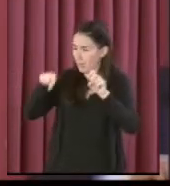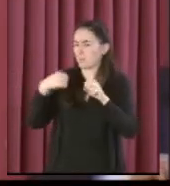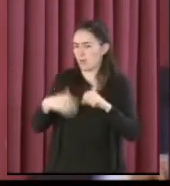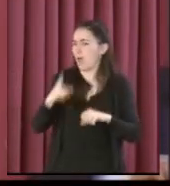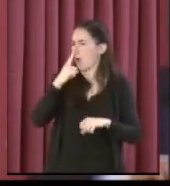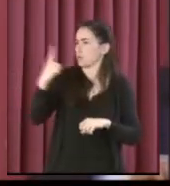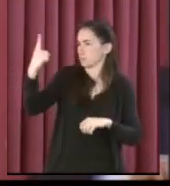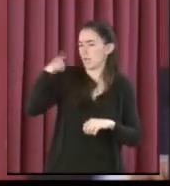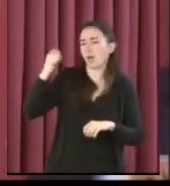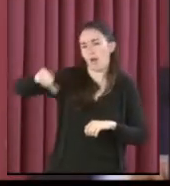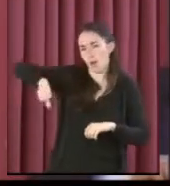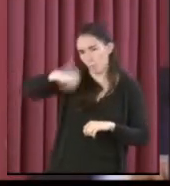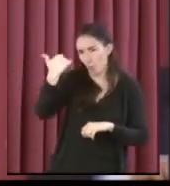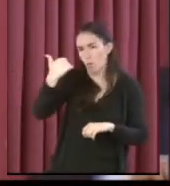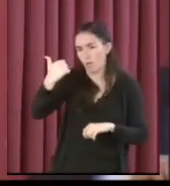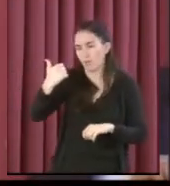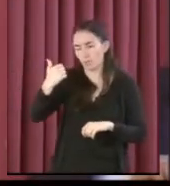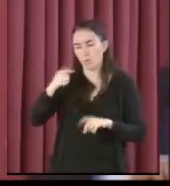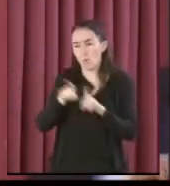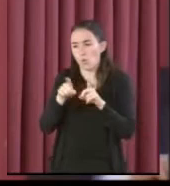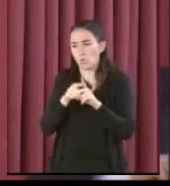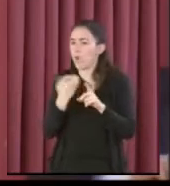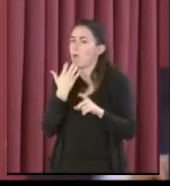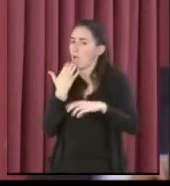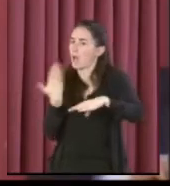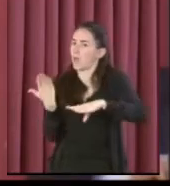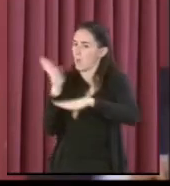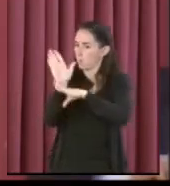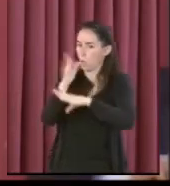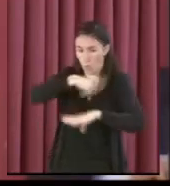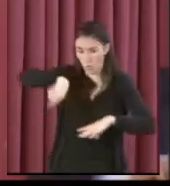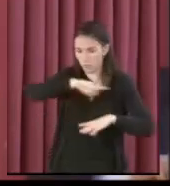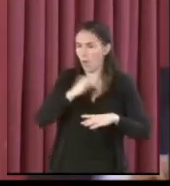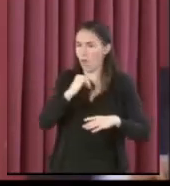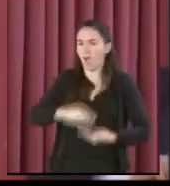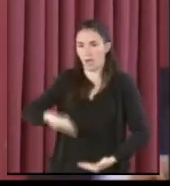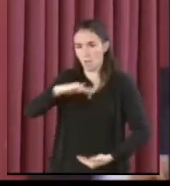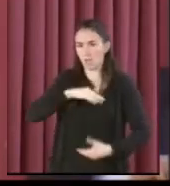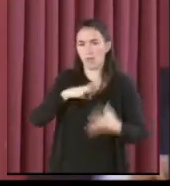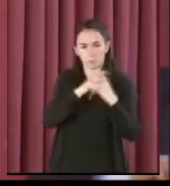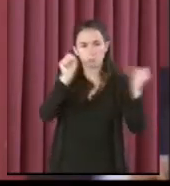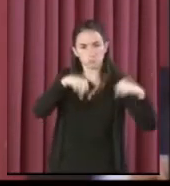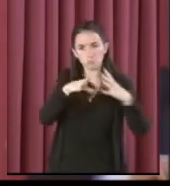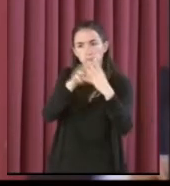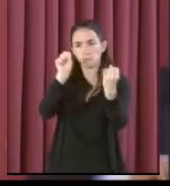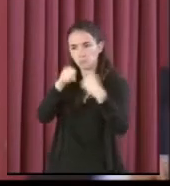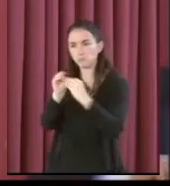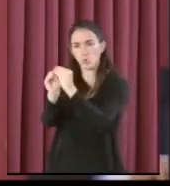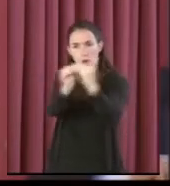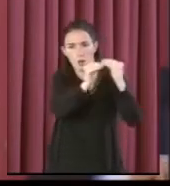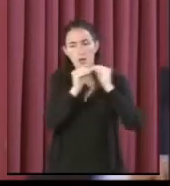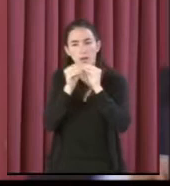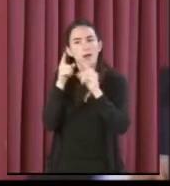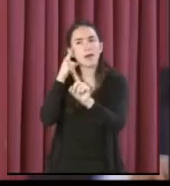año y que constituye un ejemplo paradigmático de la capacidad de consenso y colaboración para optimizar